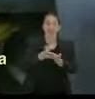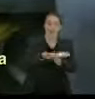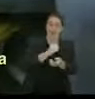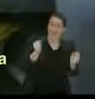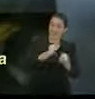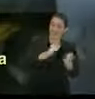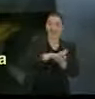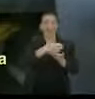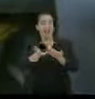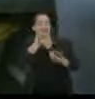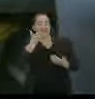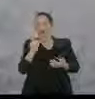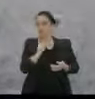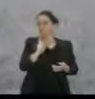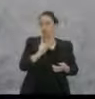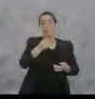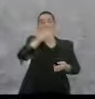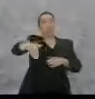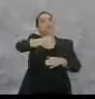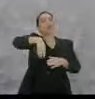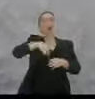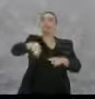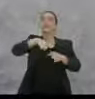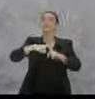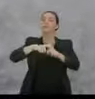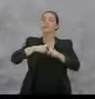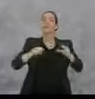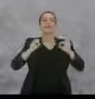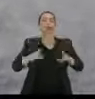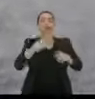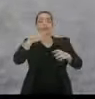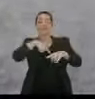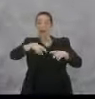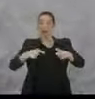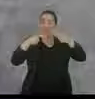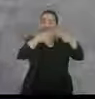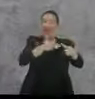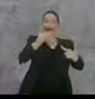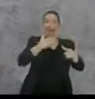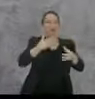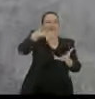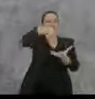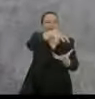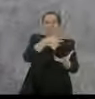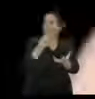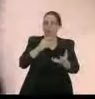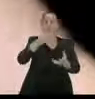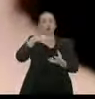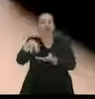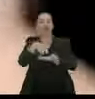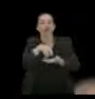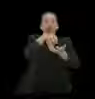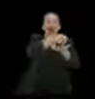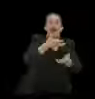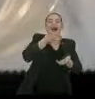sido descongelado, ¿eh? Aseguraos de que todos los alimentos alcancen la temperatura adecuada. Si queréis recalentar un plato,